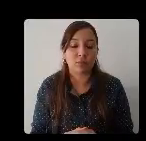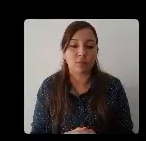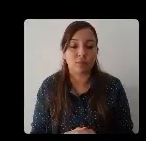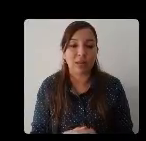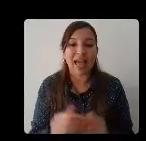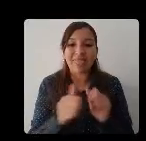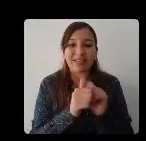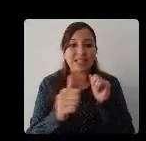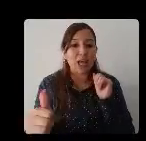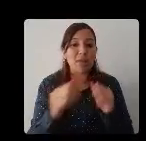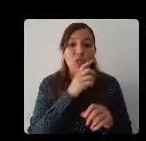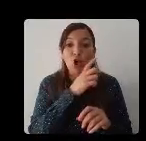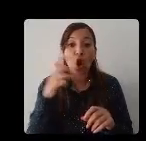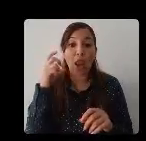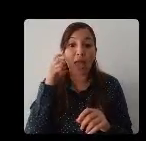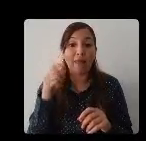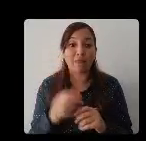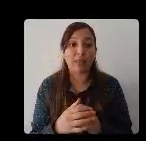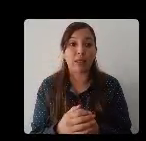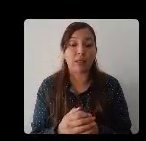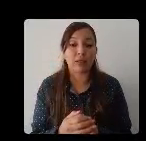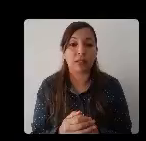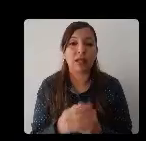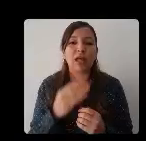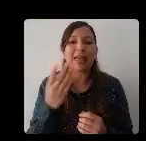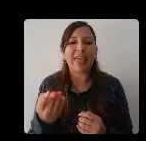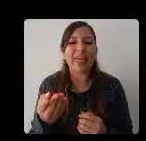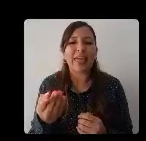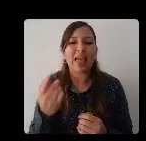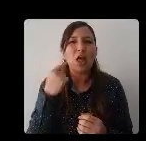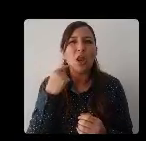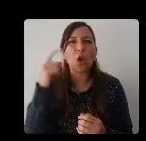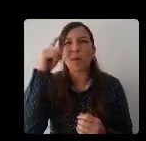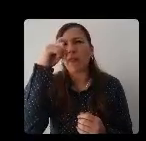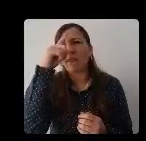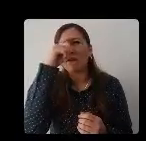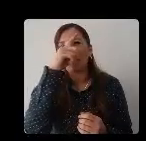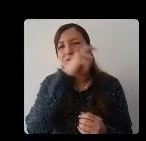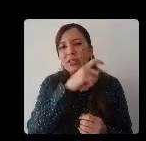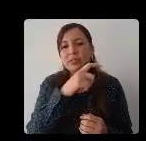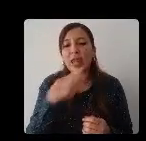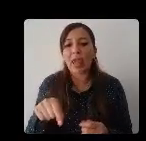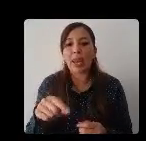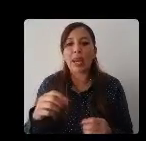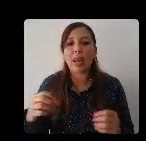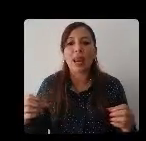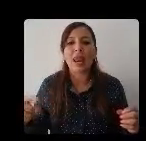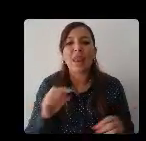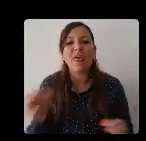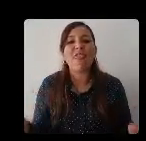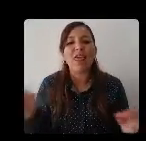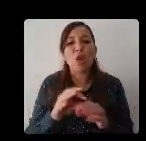es cuidarnos para seguir recibiendo a la gente, ¿no? Porque sin eso no podíamos, sin cuidarnos, no